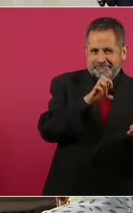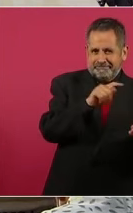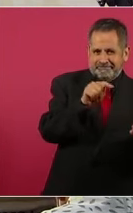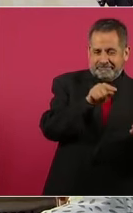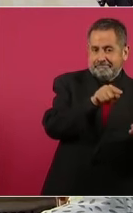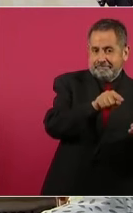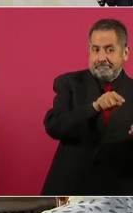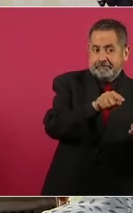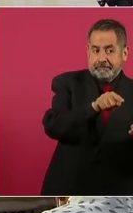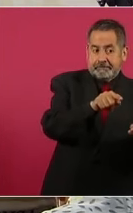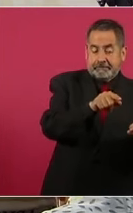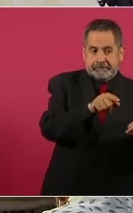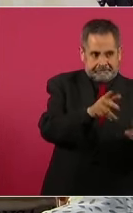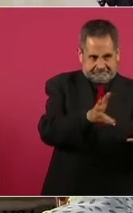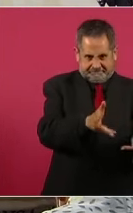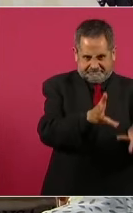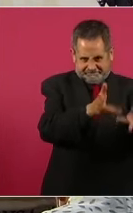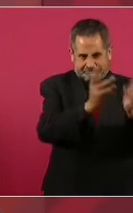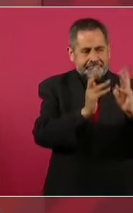pensando que como